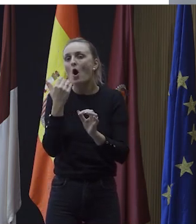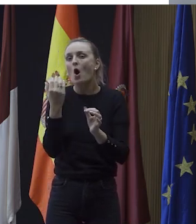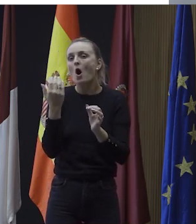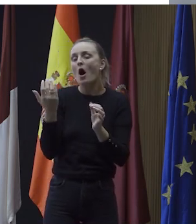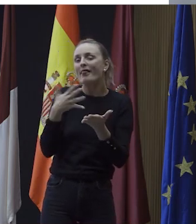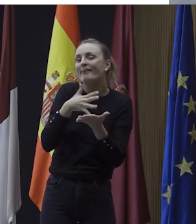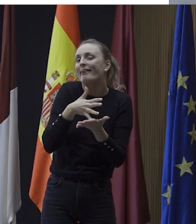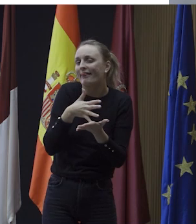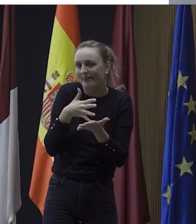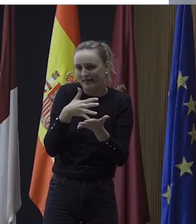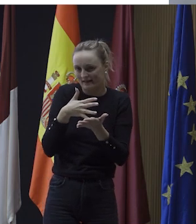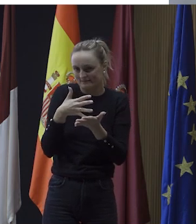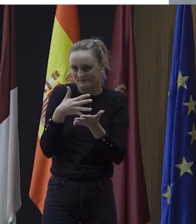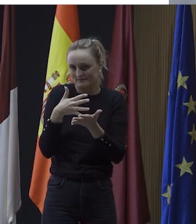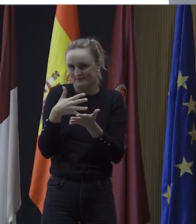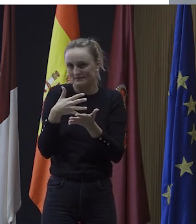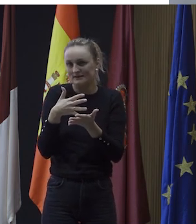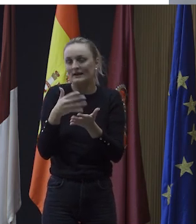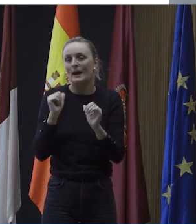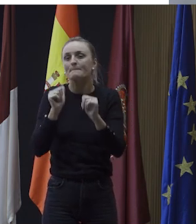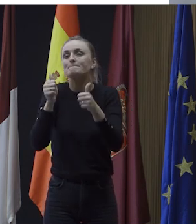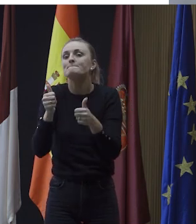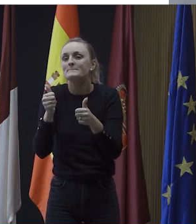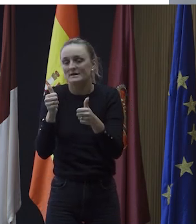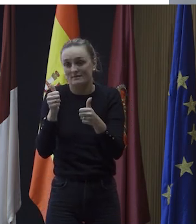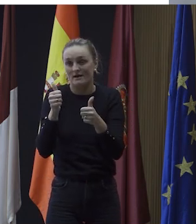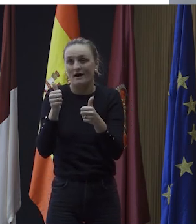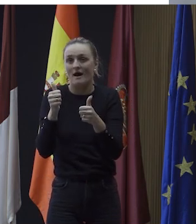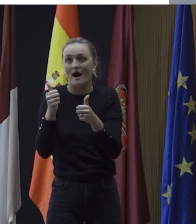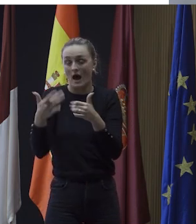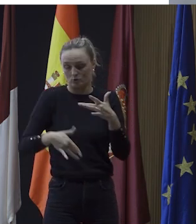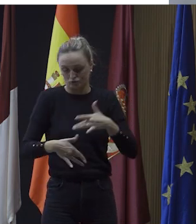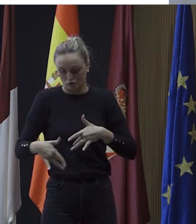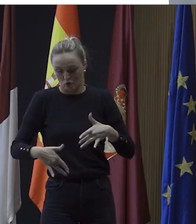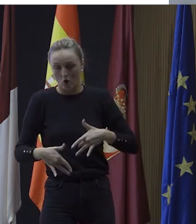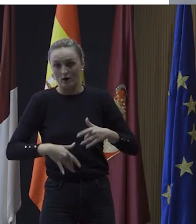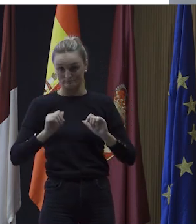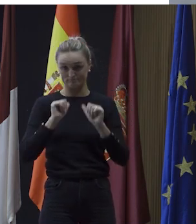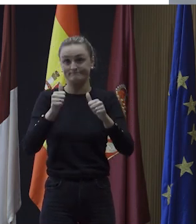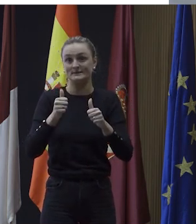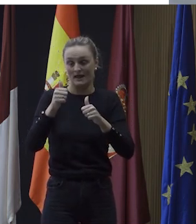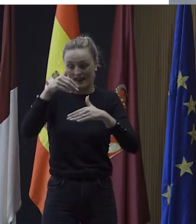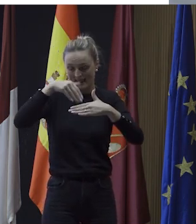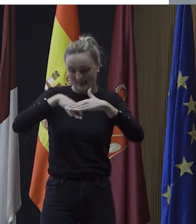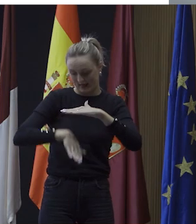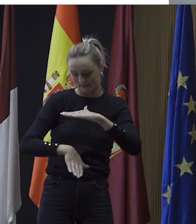débil realmente por donde puede empezar a descender los órganos que hay dentro de la pelvis.